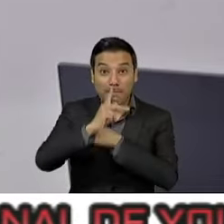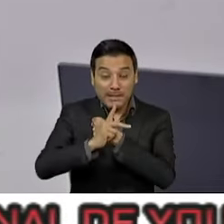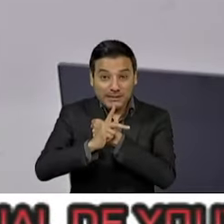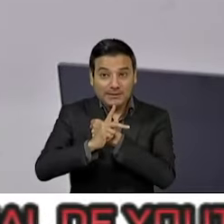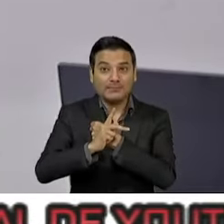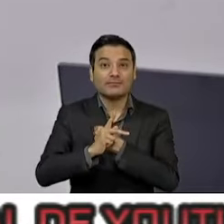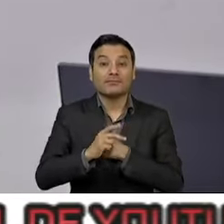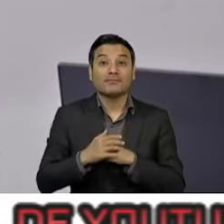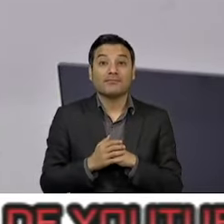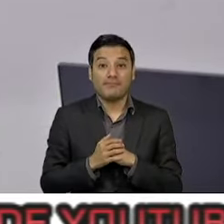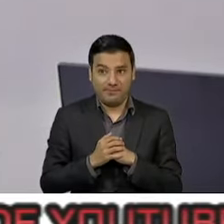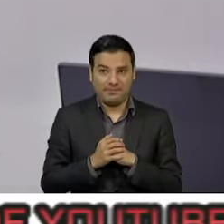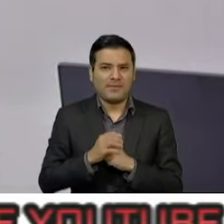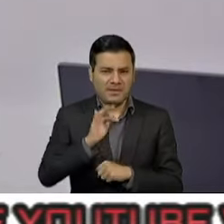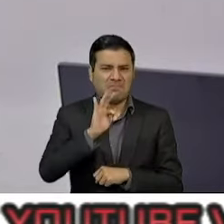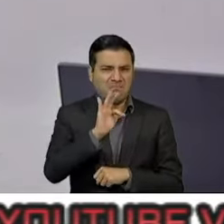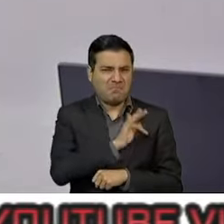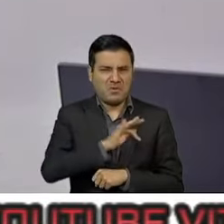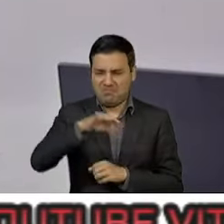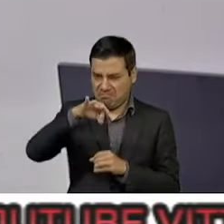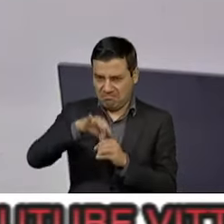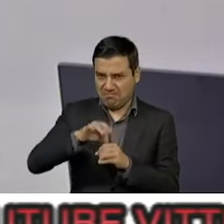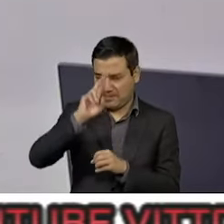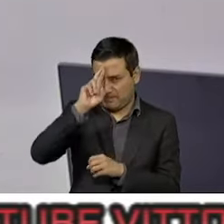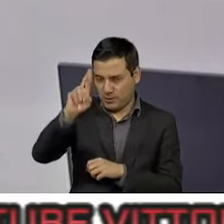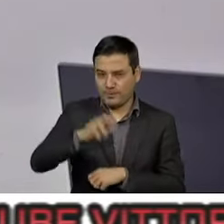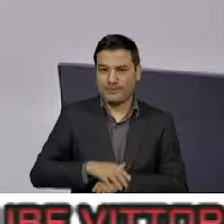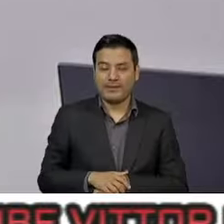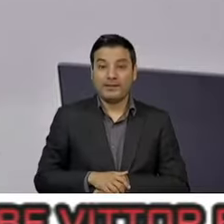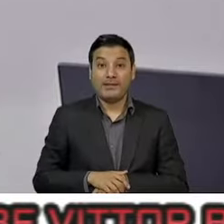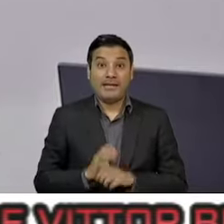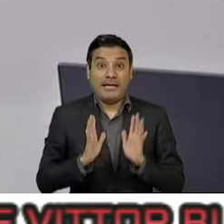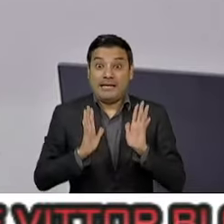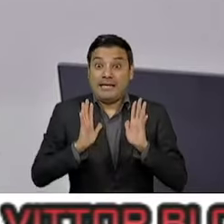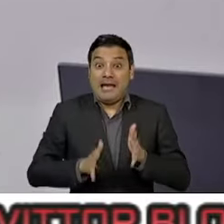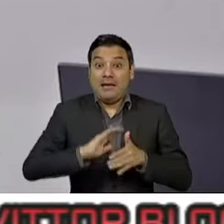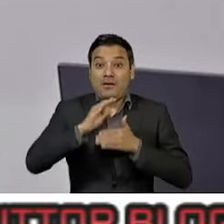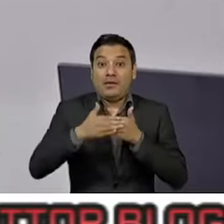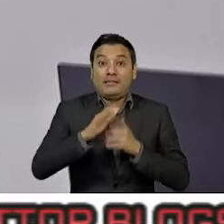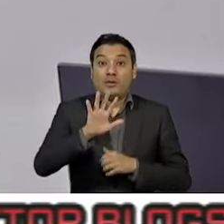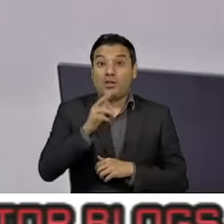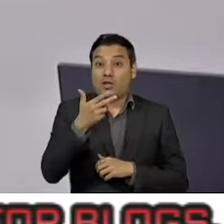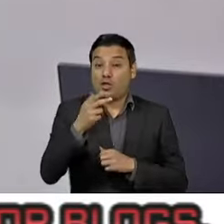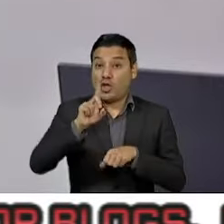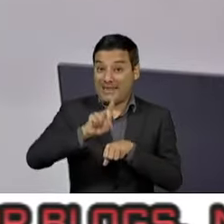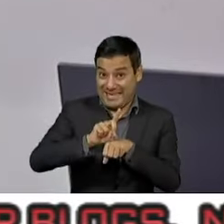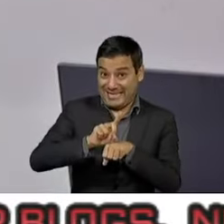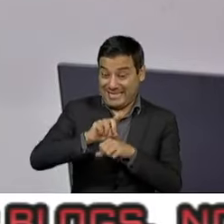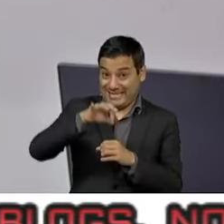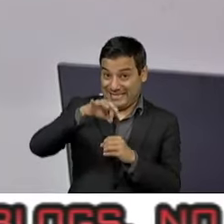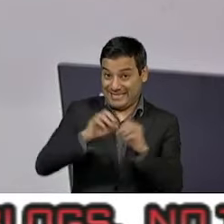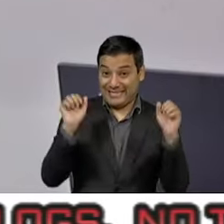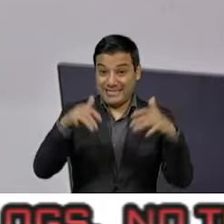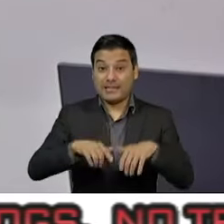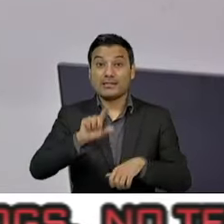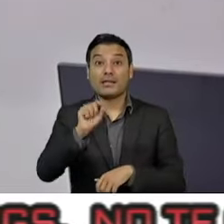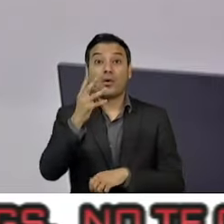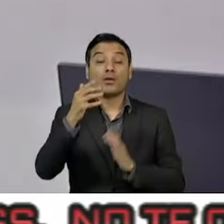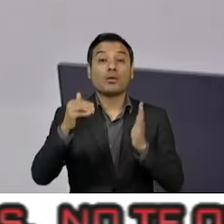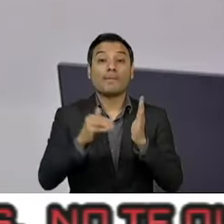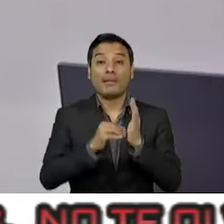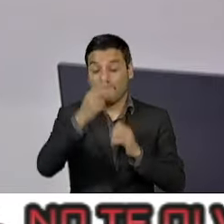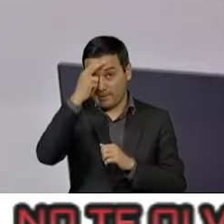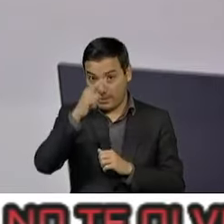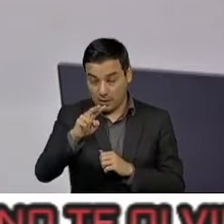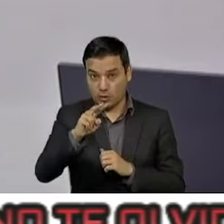solicitado votar desde el extranjero. A 58 días de la jornada electoral, 74,000 mexicanas y mexicanos